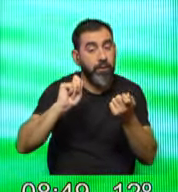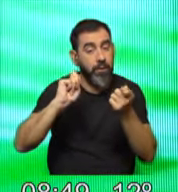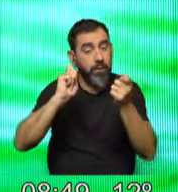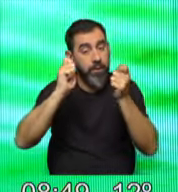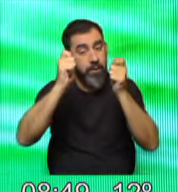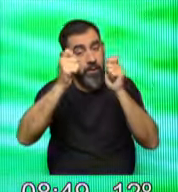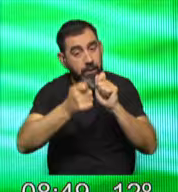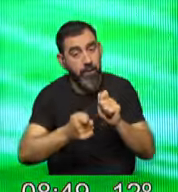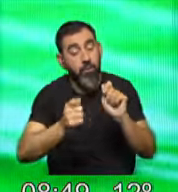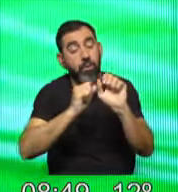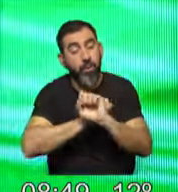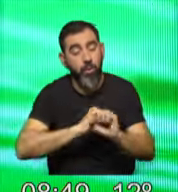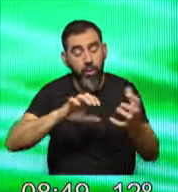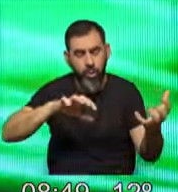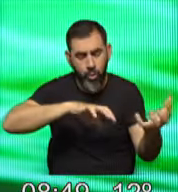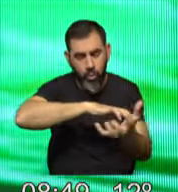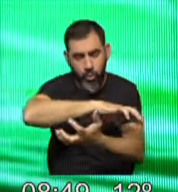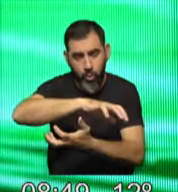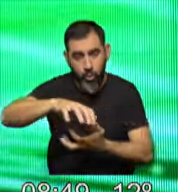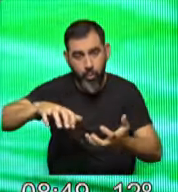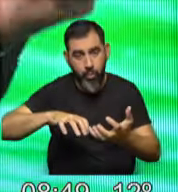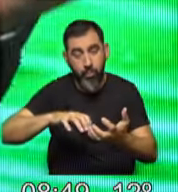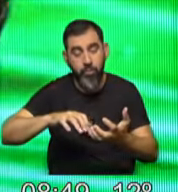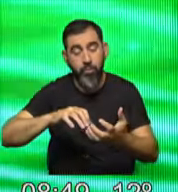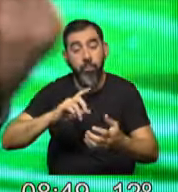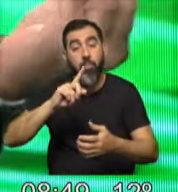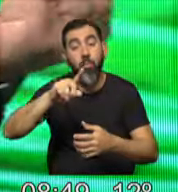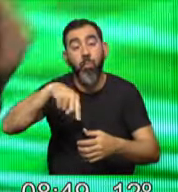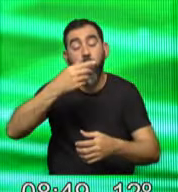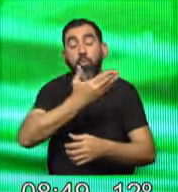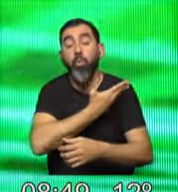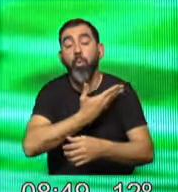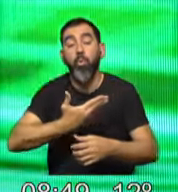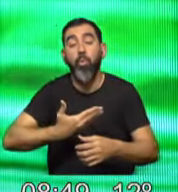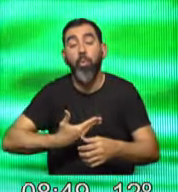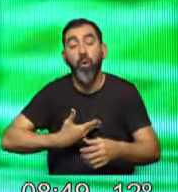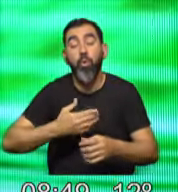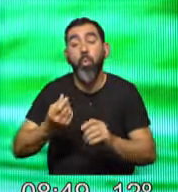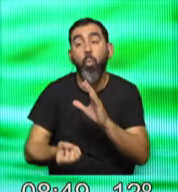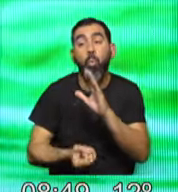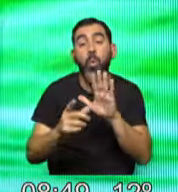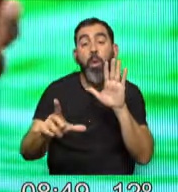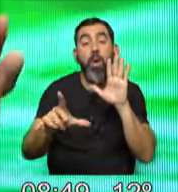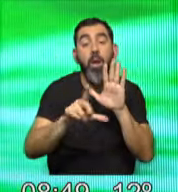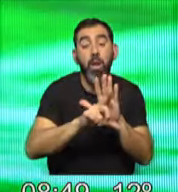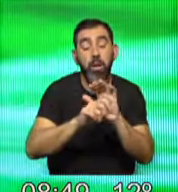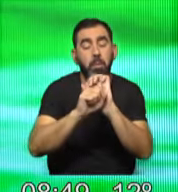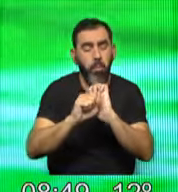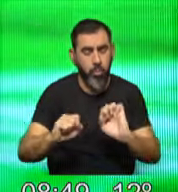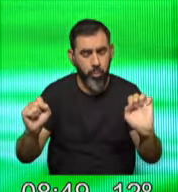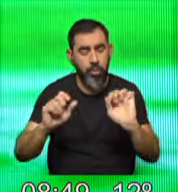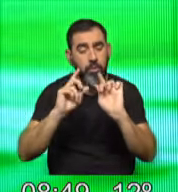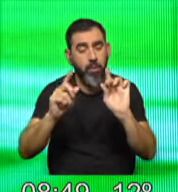que pueda ser compleja se le encomienda el próximo poder ejecutivo el establecimiento de una ley que puede perfectamente hacerse